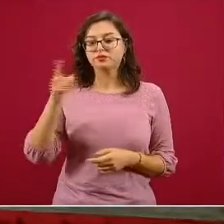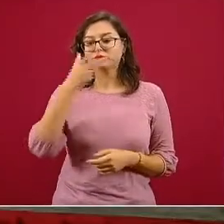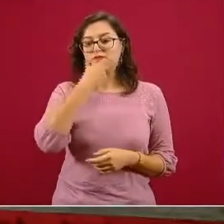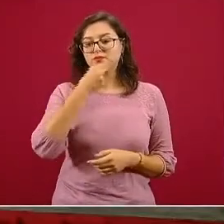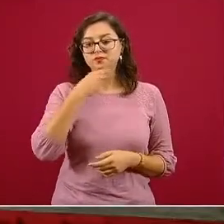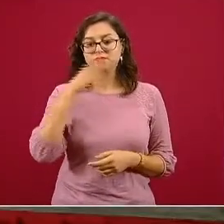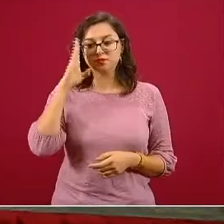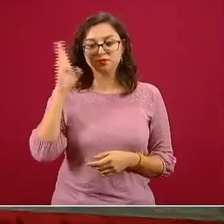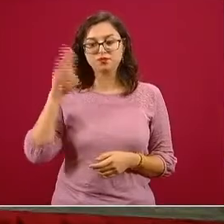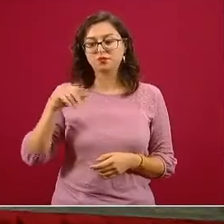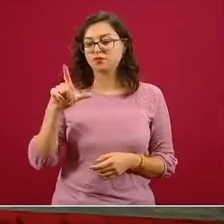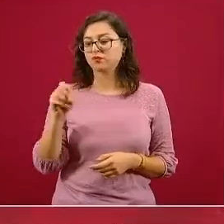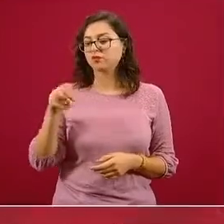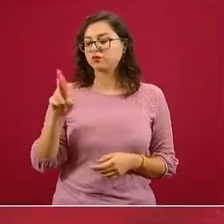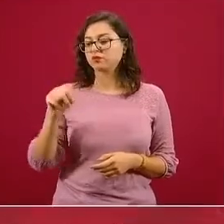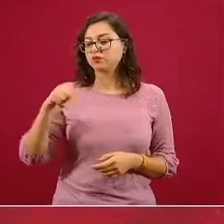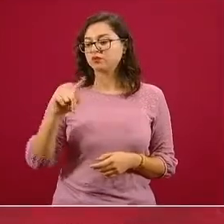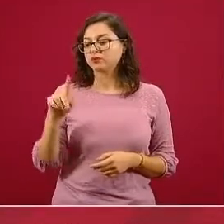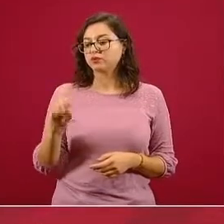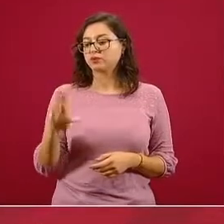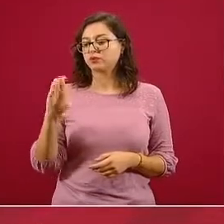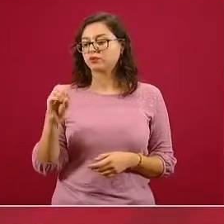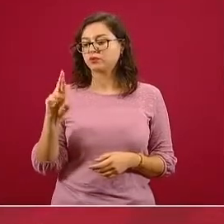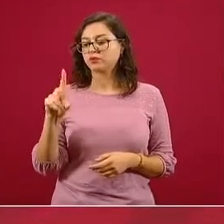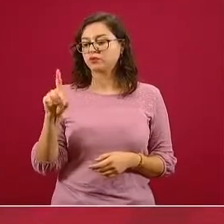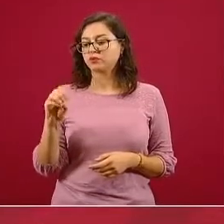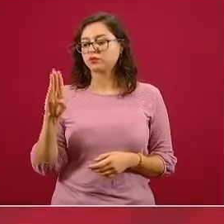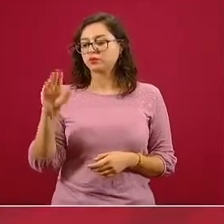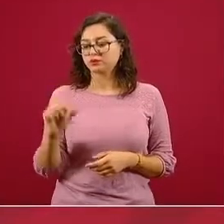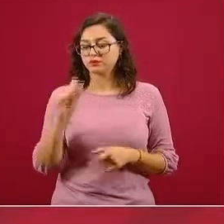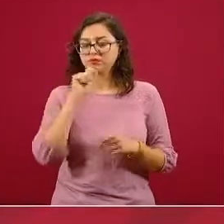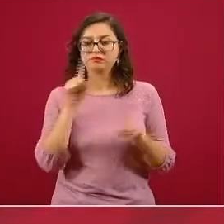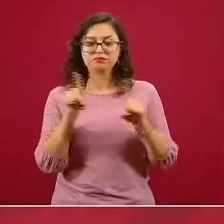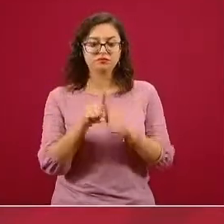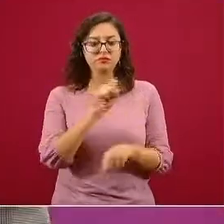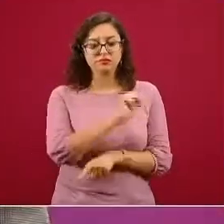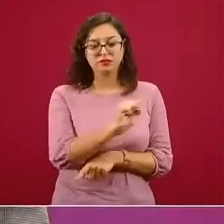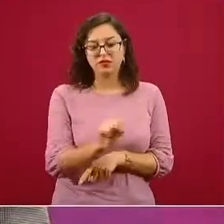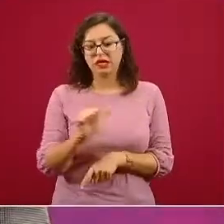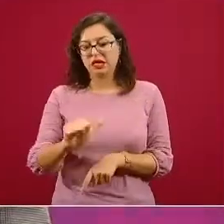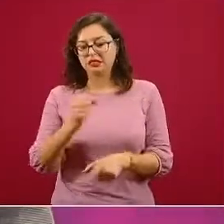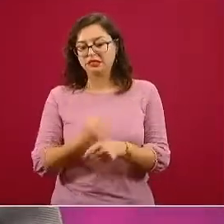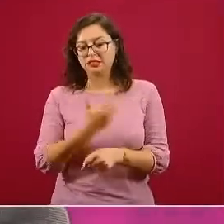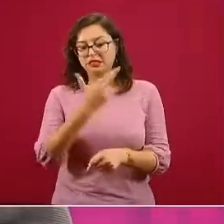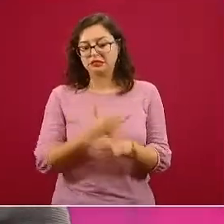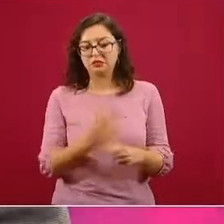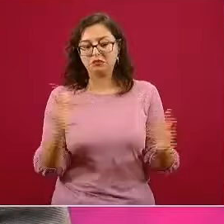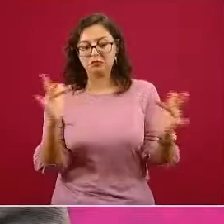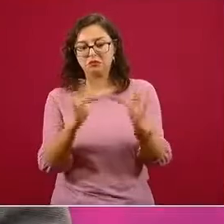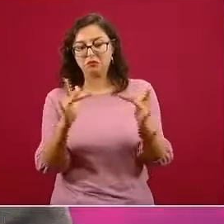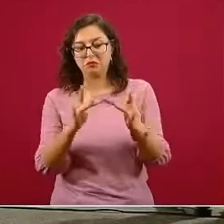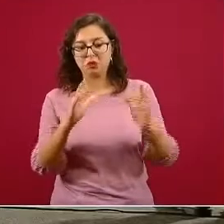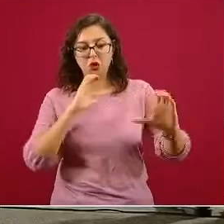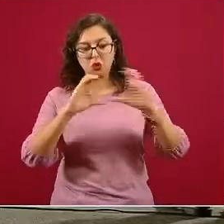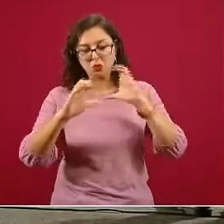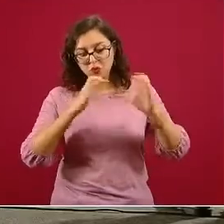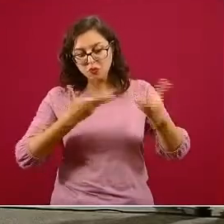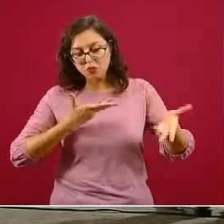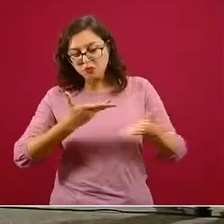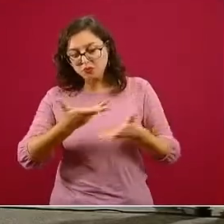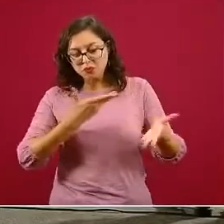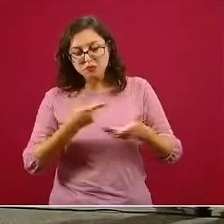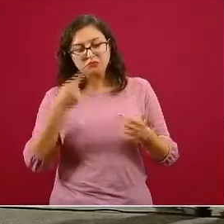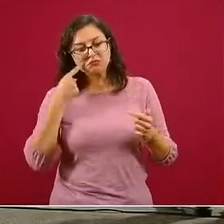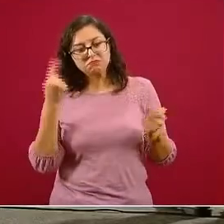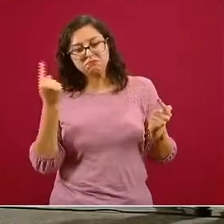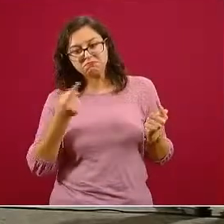Córdoba, presidente del Consejo General del INE, estableció comunicación con el secretario de Salud, el doctor Jorge Alcocer, para hacerle